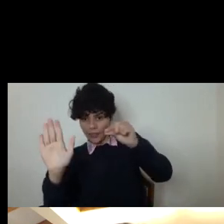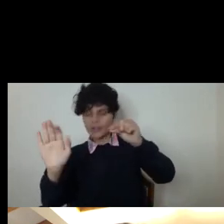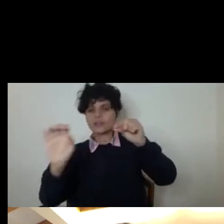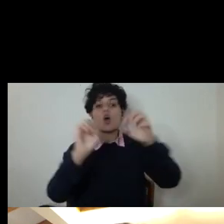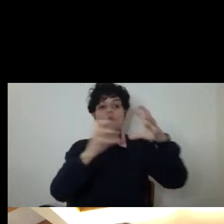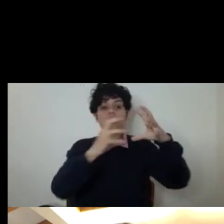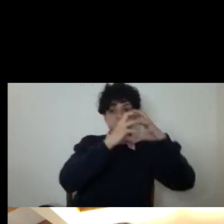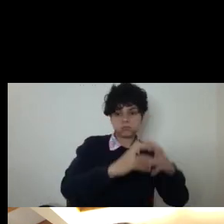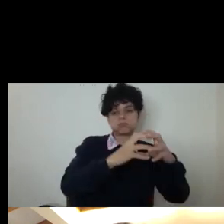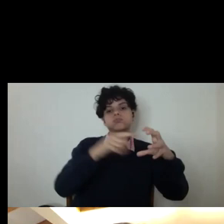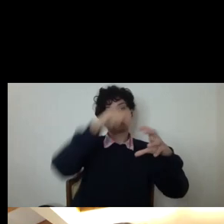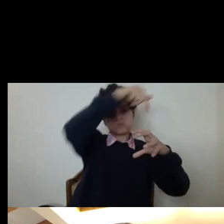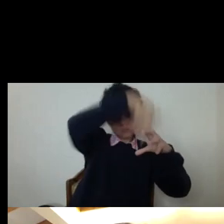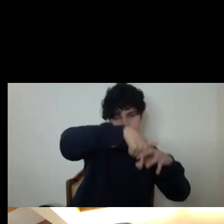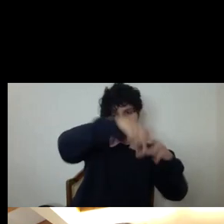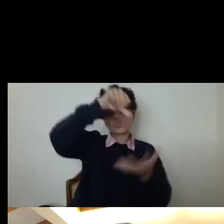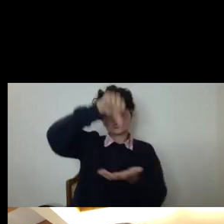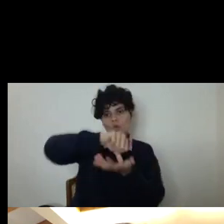la neurona hacia el núcleo.